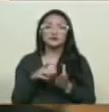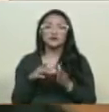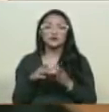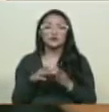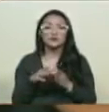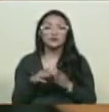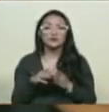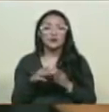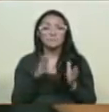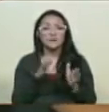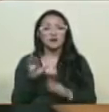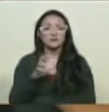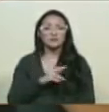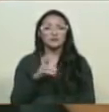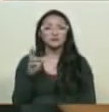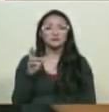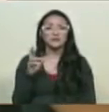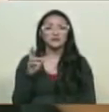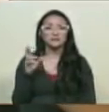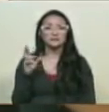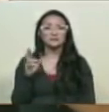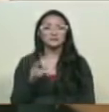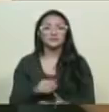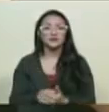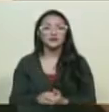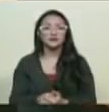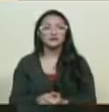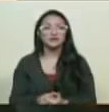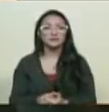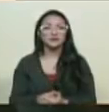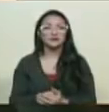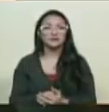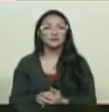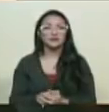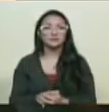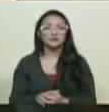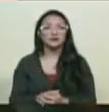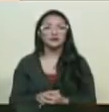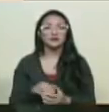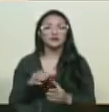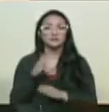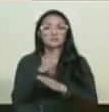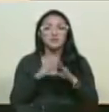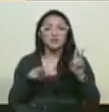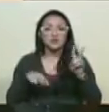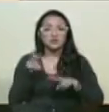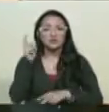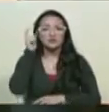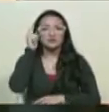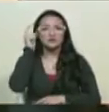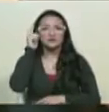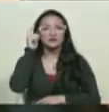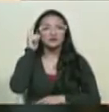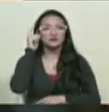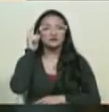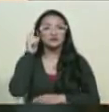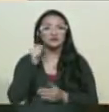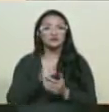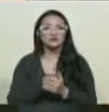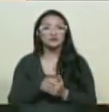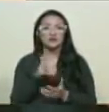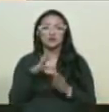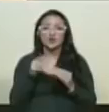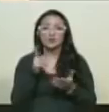fuerzas vivas del Plan República. Y en este sentido, mi llamado a esta hora del mediodía es que todos